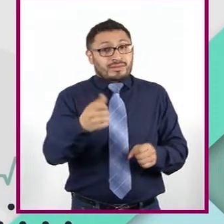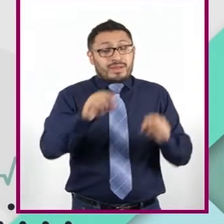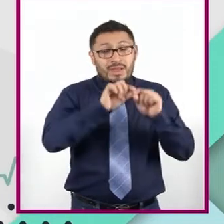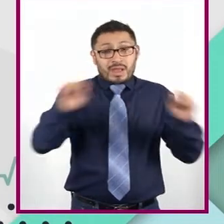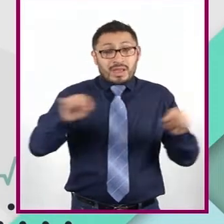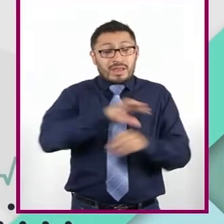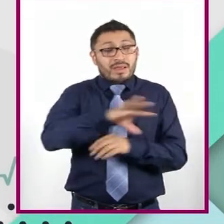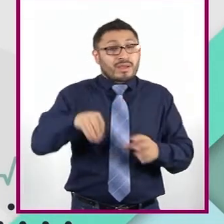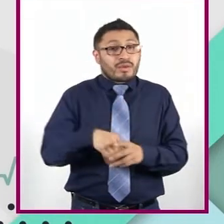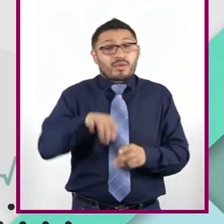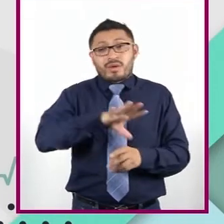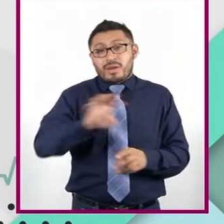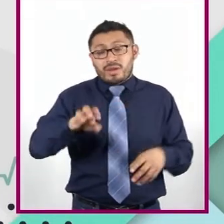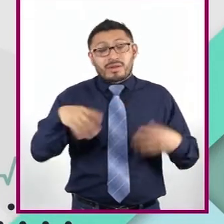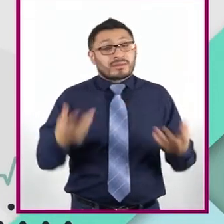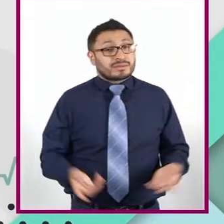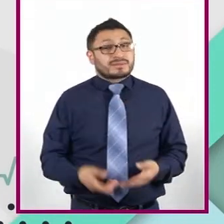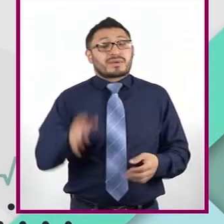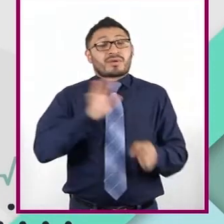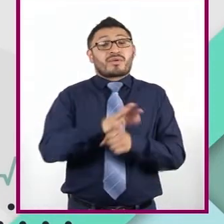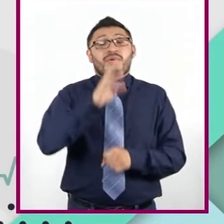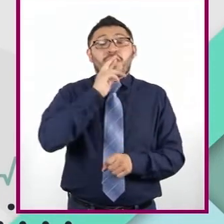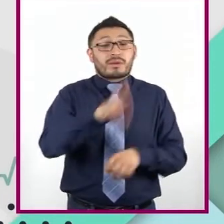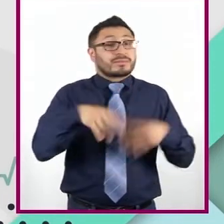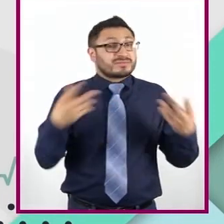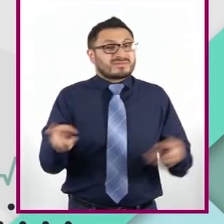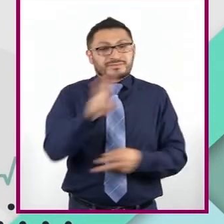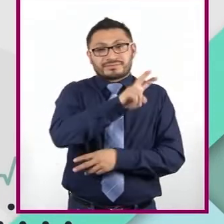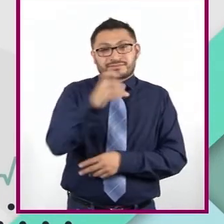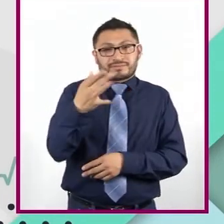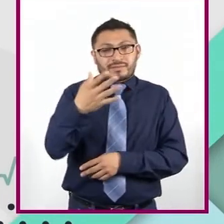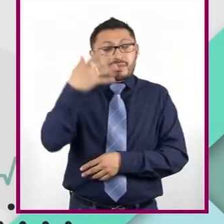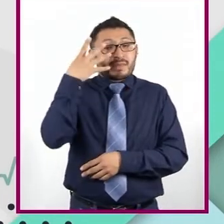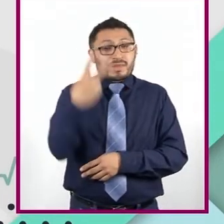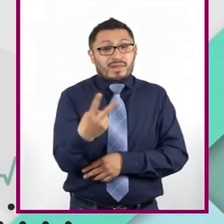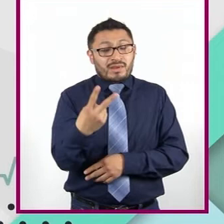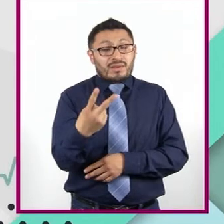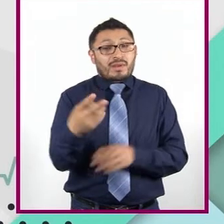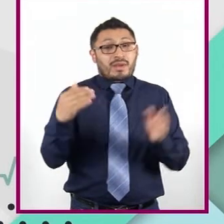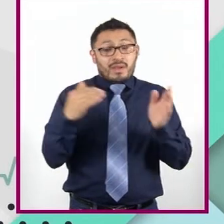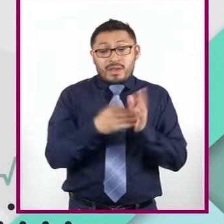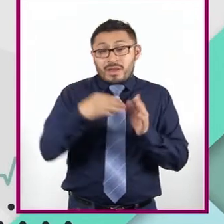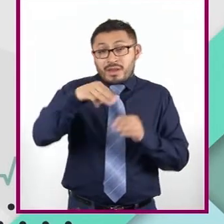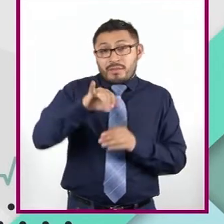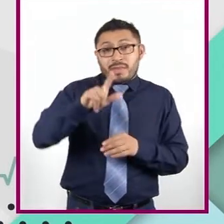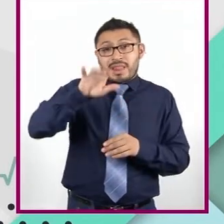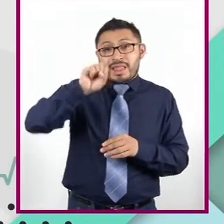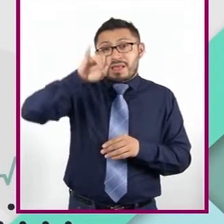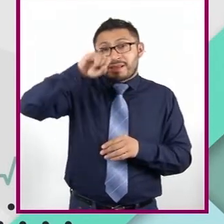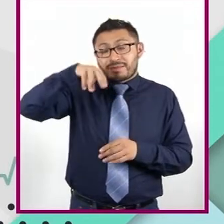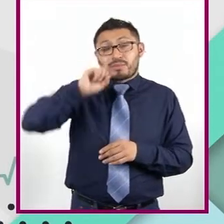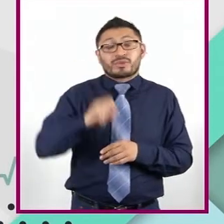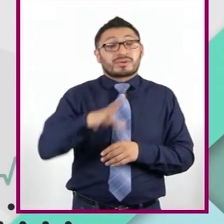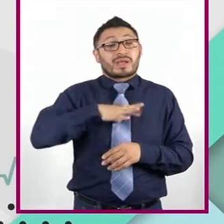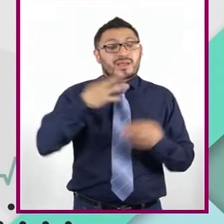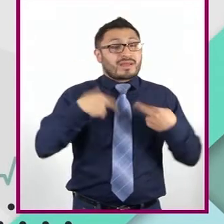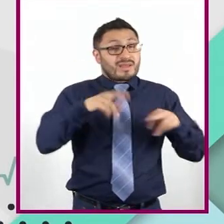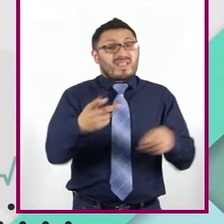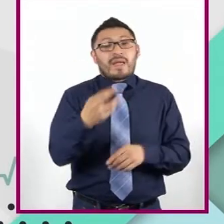el total 500, lo que es igual a 252 milésimos, que representa el